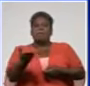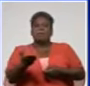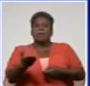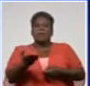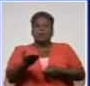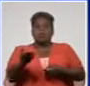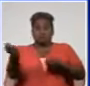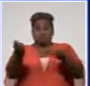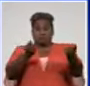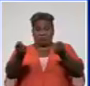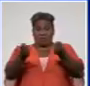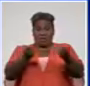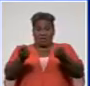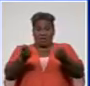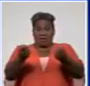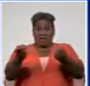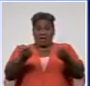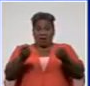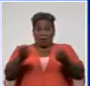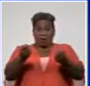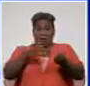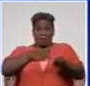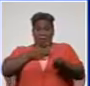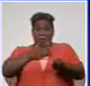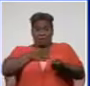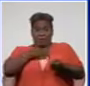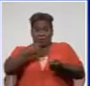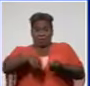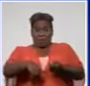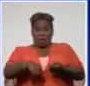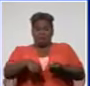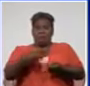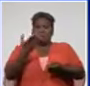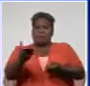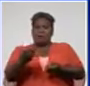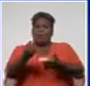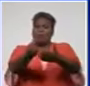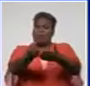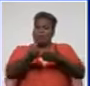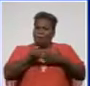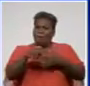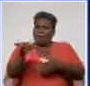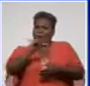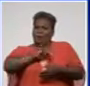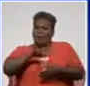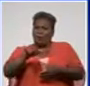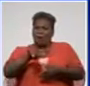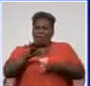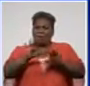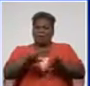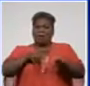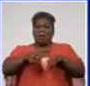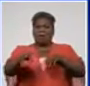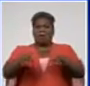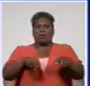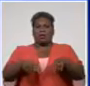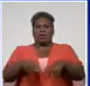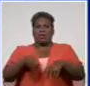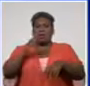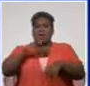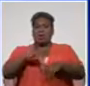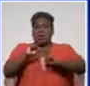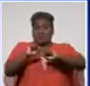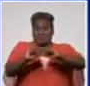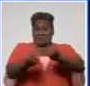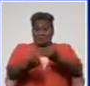particulares, Góngora, que cooperen también con esta medida para evitar la movilidad. Sin embargo, no hay una restricción para ellos en el horario